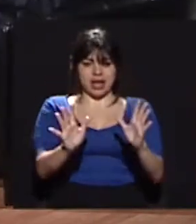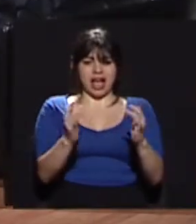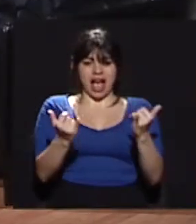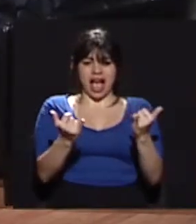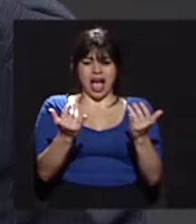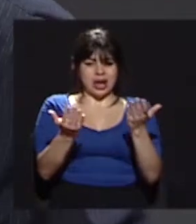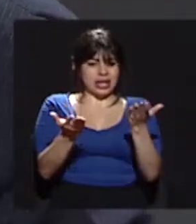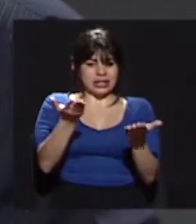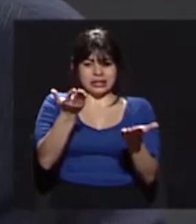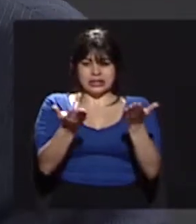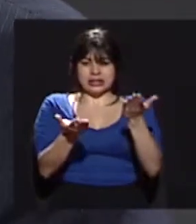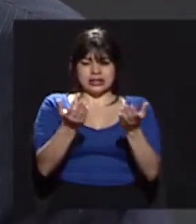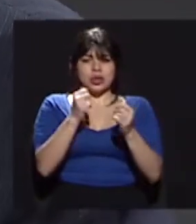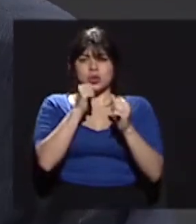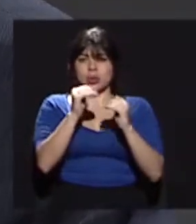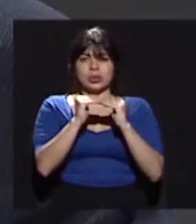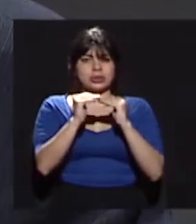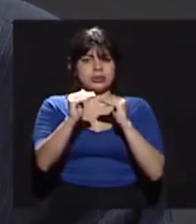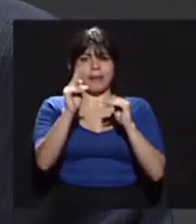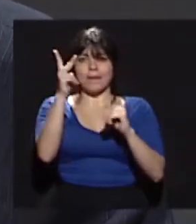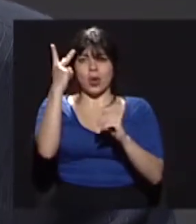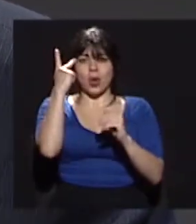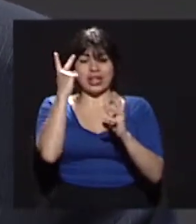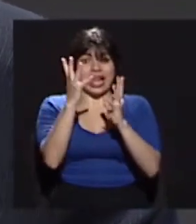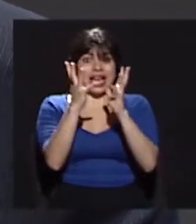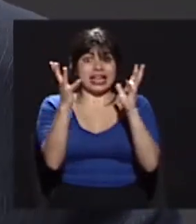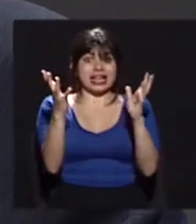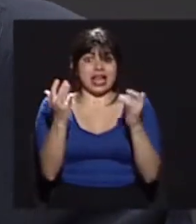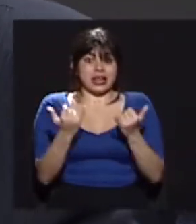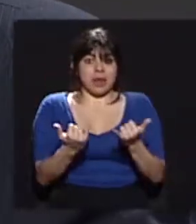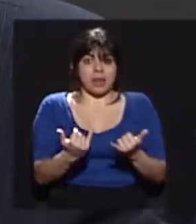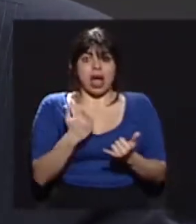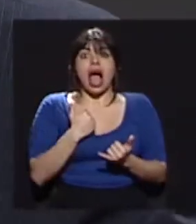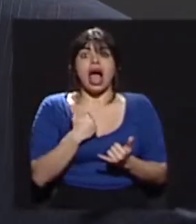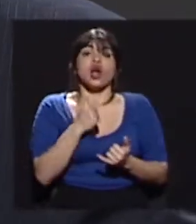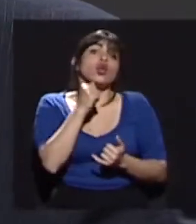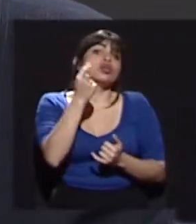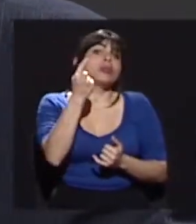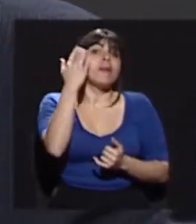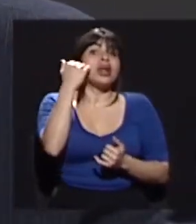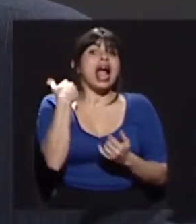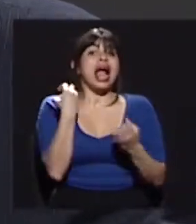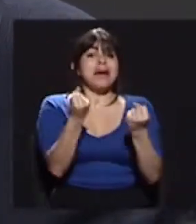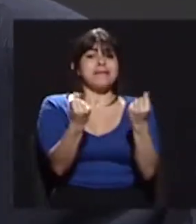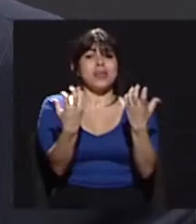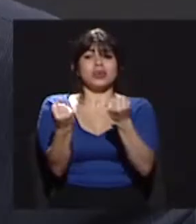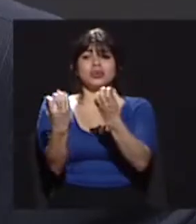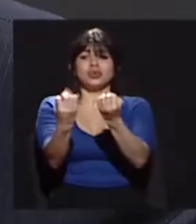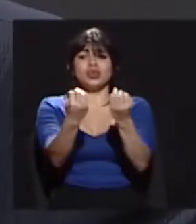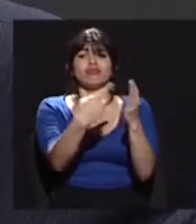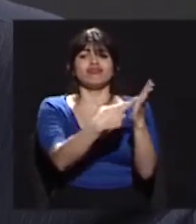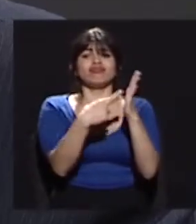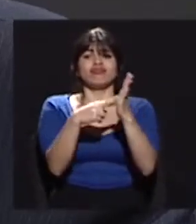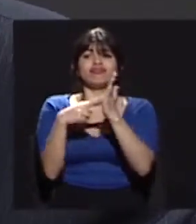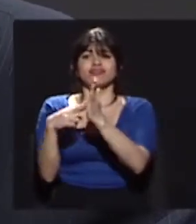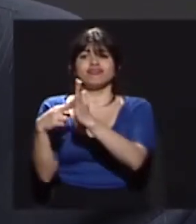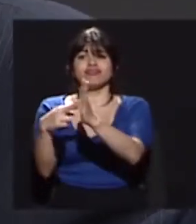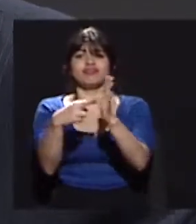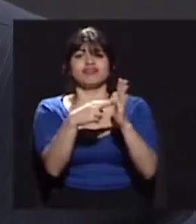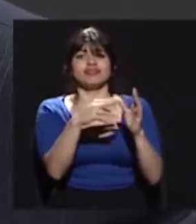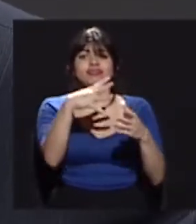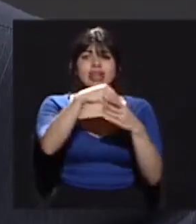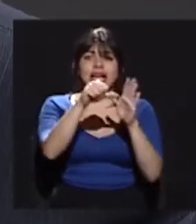política tan grande como el que estamos teniendo no solo porque hay multiplicidad de representantes en